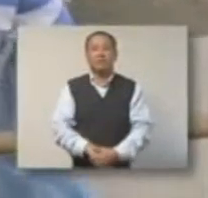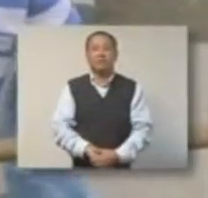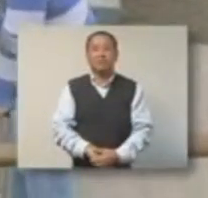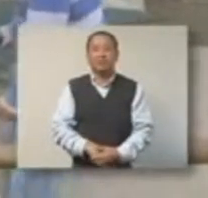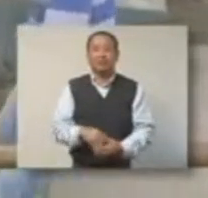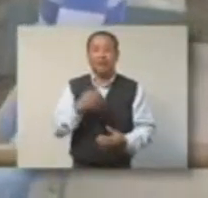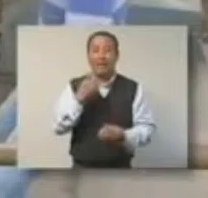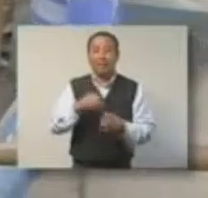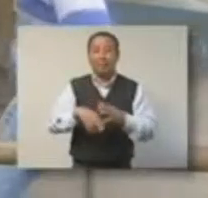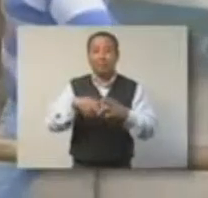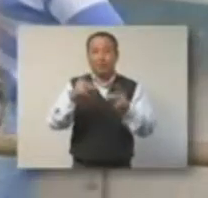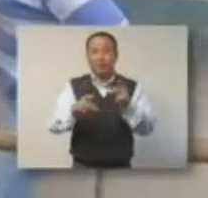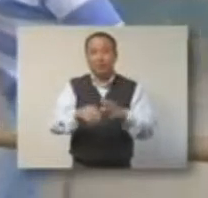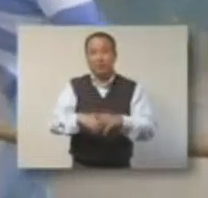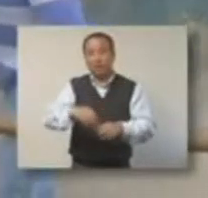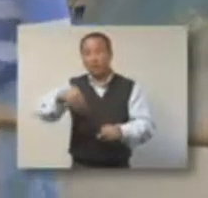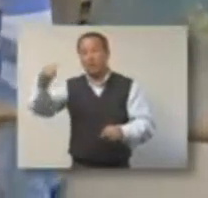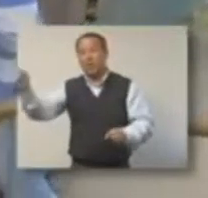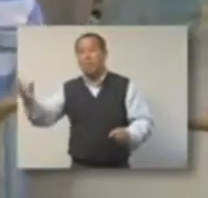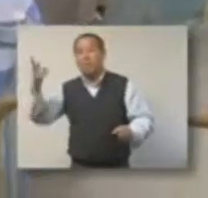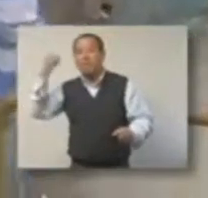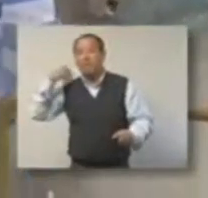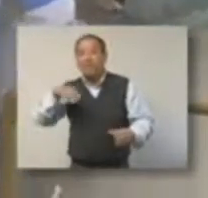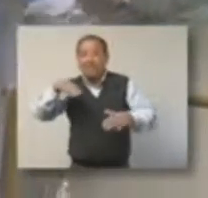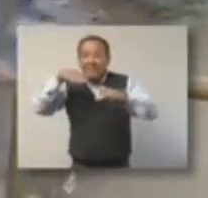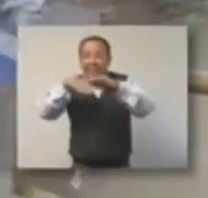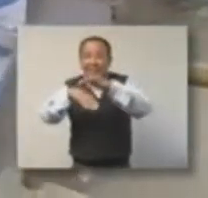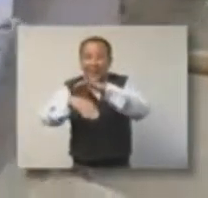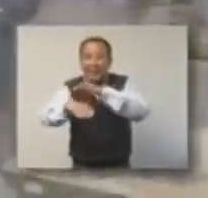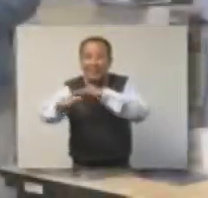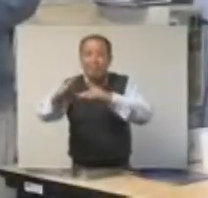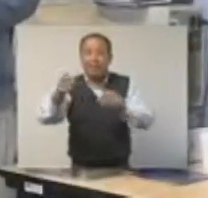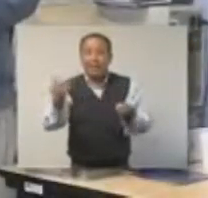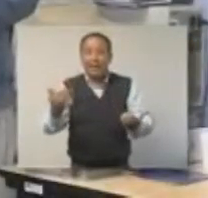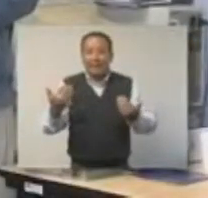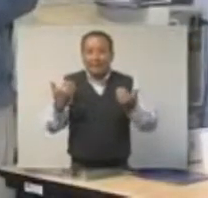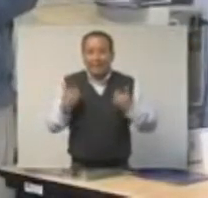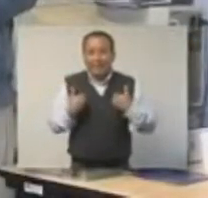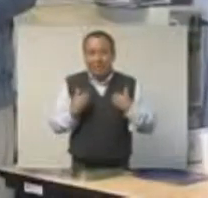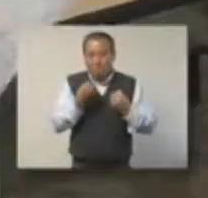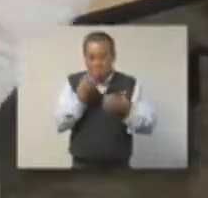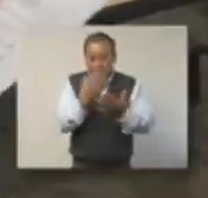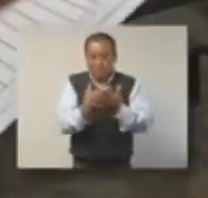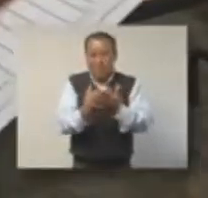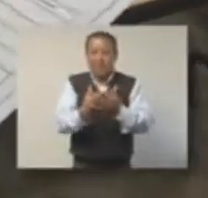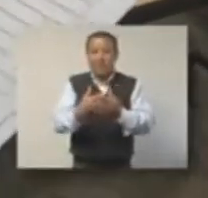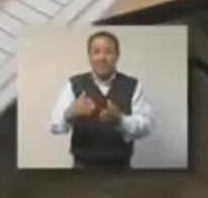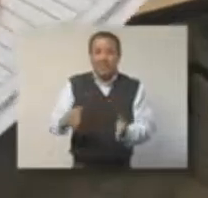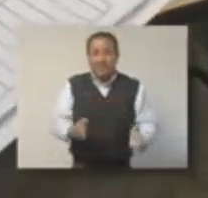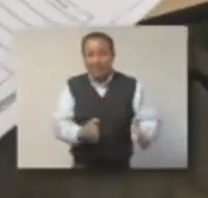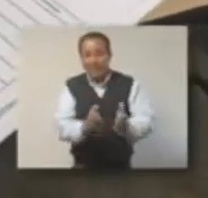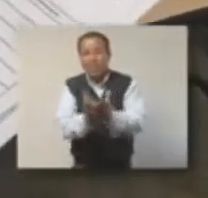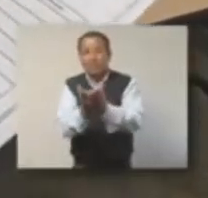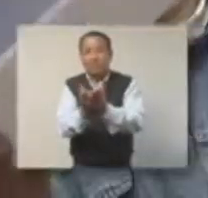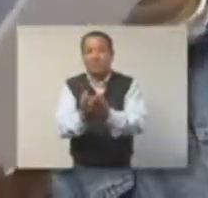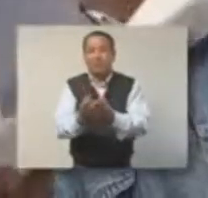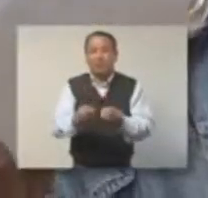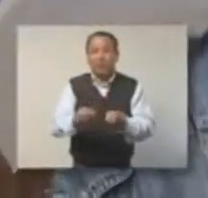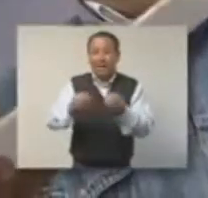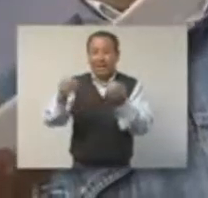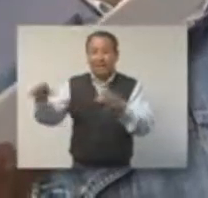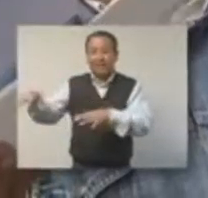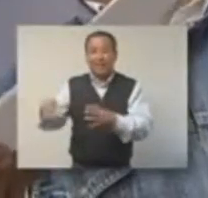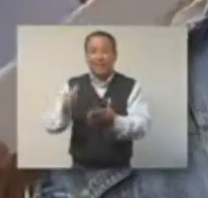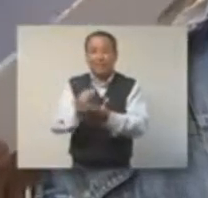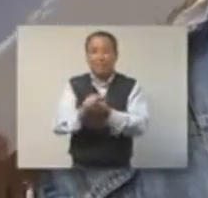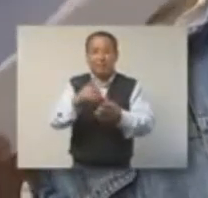La exclusión generada por la falta de accesibilidad para ejercer estos y otros derechos contribuye a la marginación de las personas